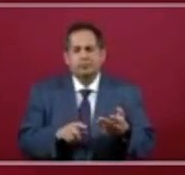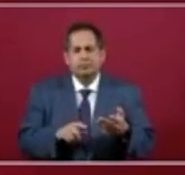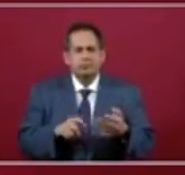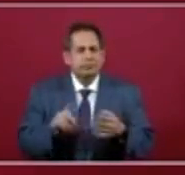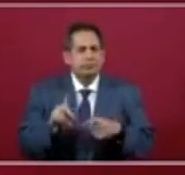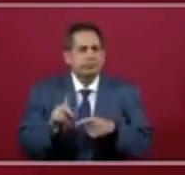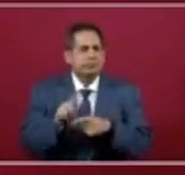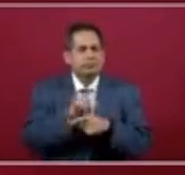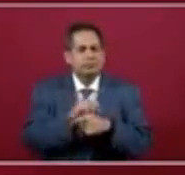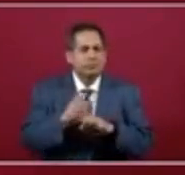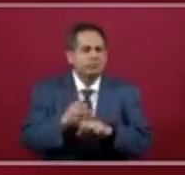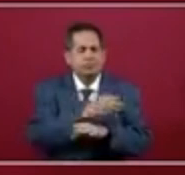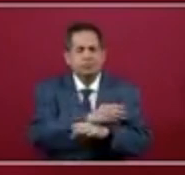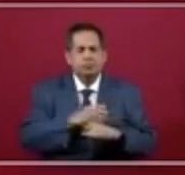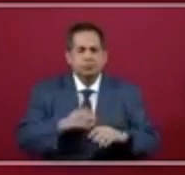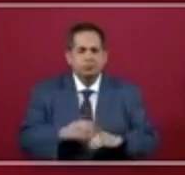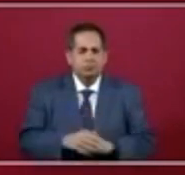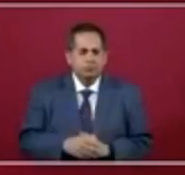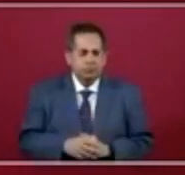tiempos